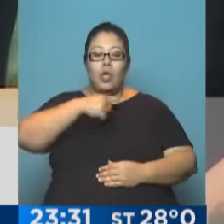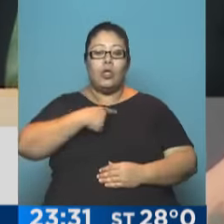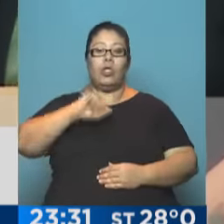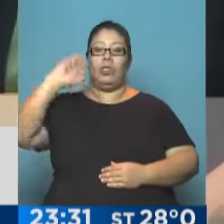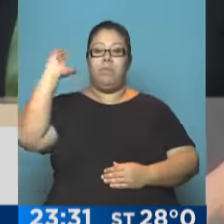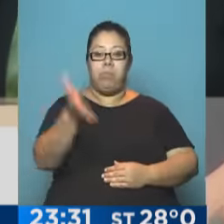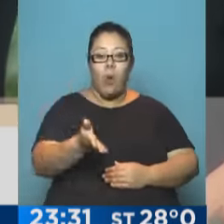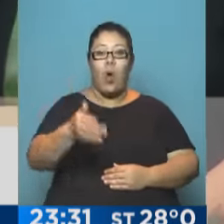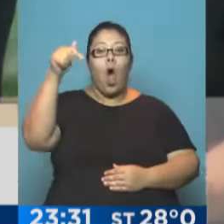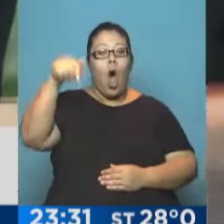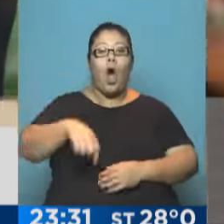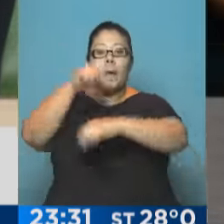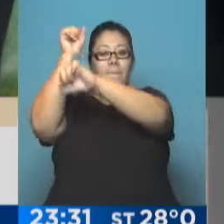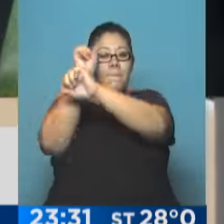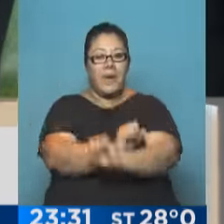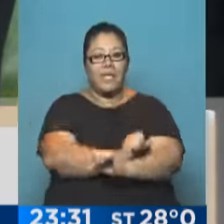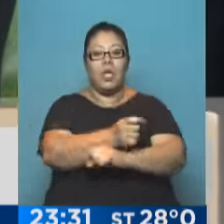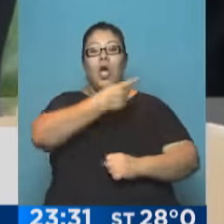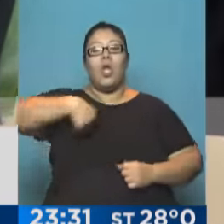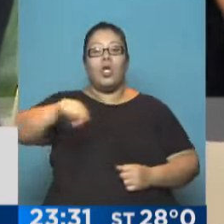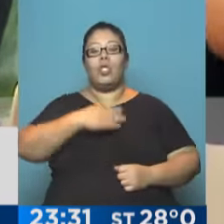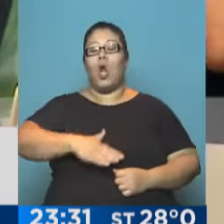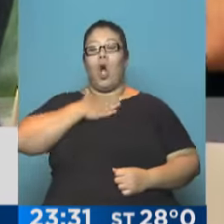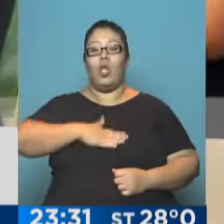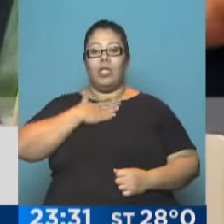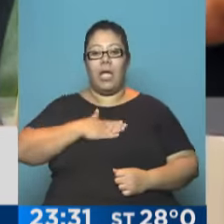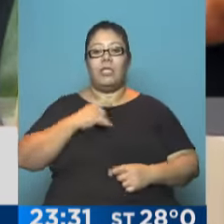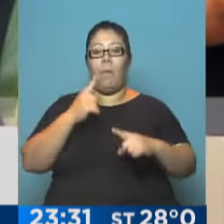hoy ellos están condenados y nosotros celebrando la lucha.